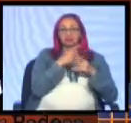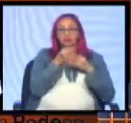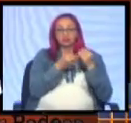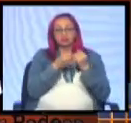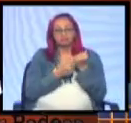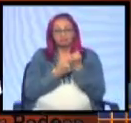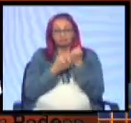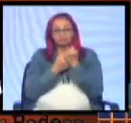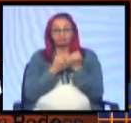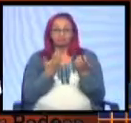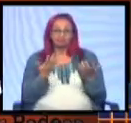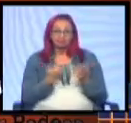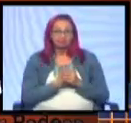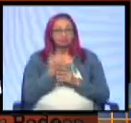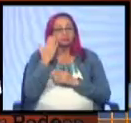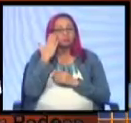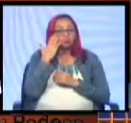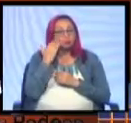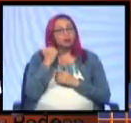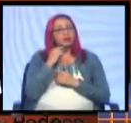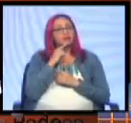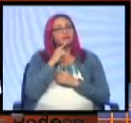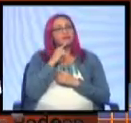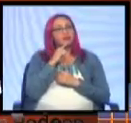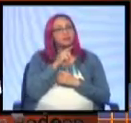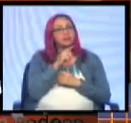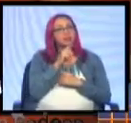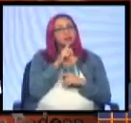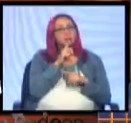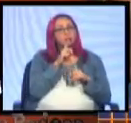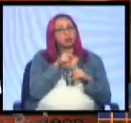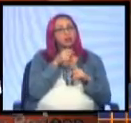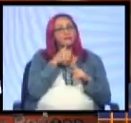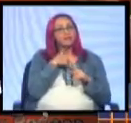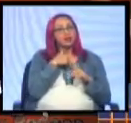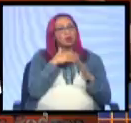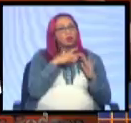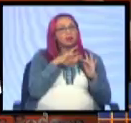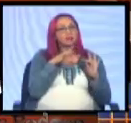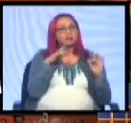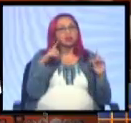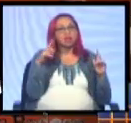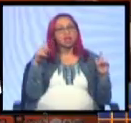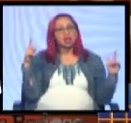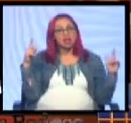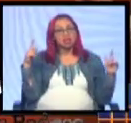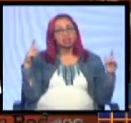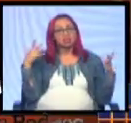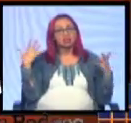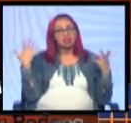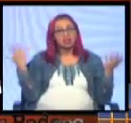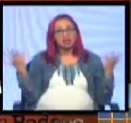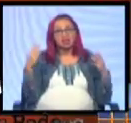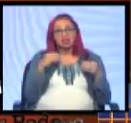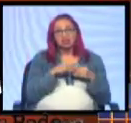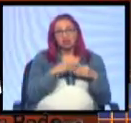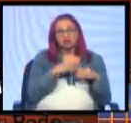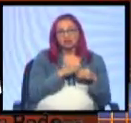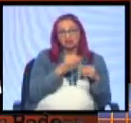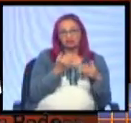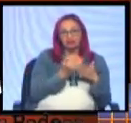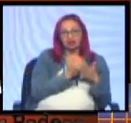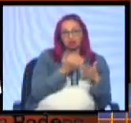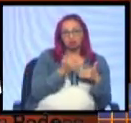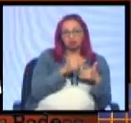hace empeñarnos, ¿verdad? Porque realmente no puede haber un abismo tan grande entre generar